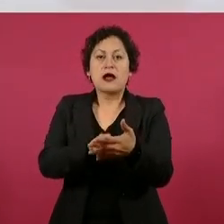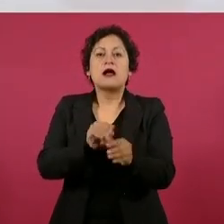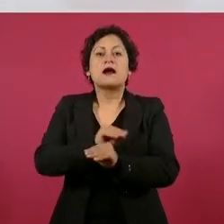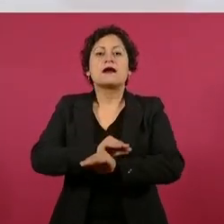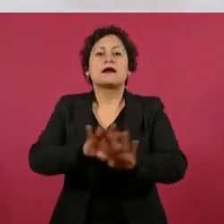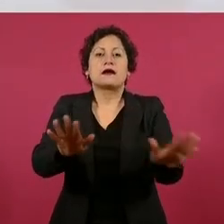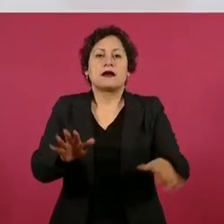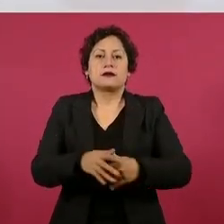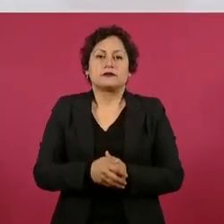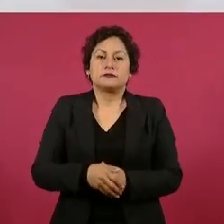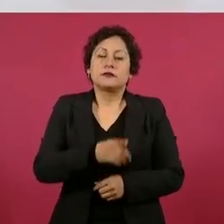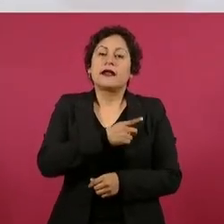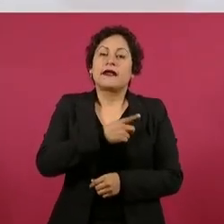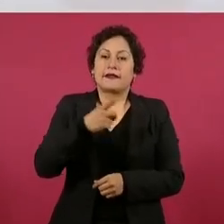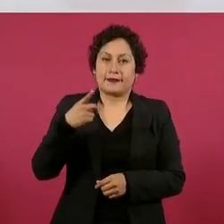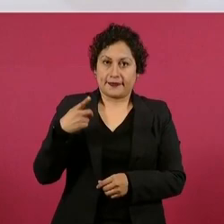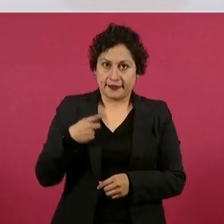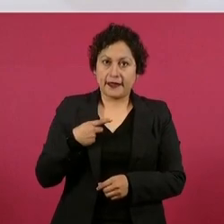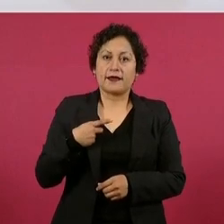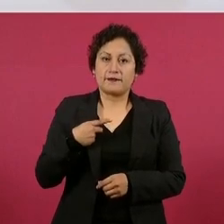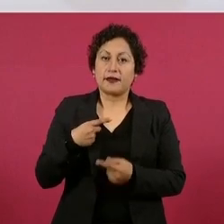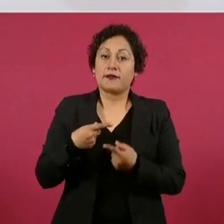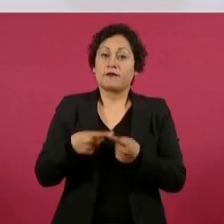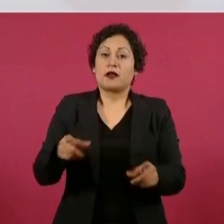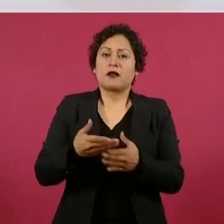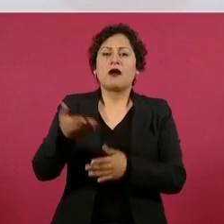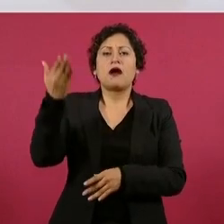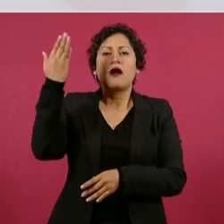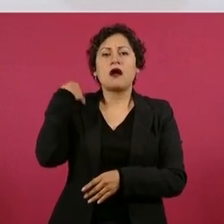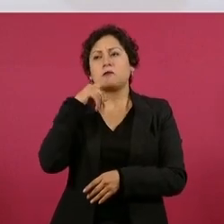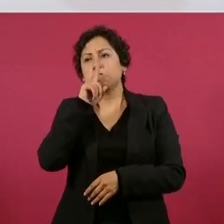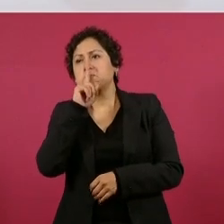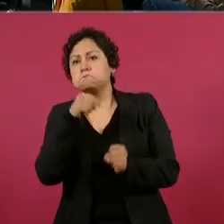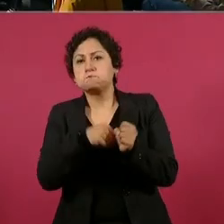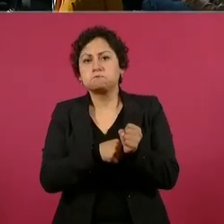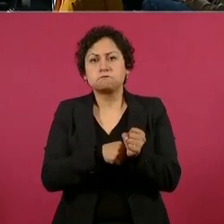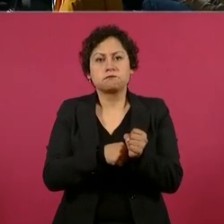como antes, que se ocultaban las cosas.